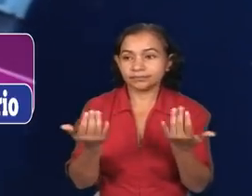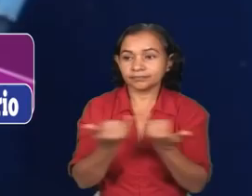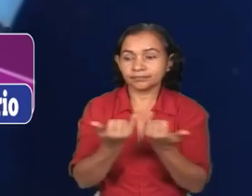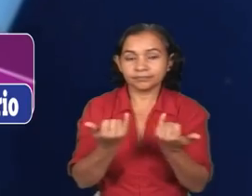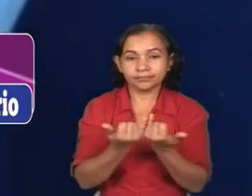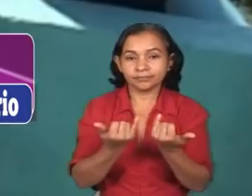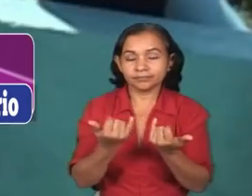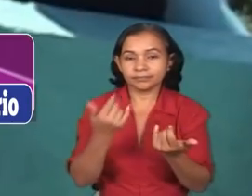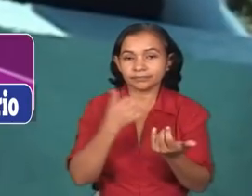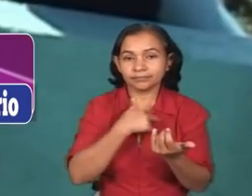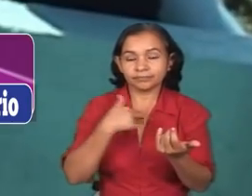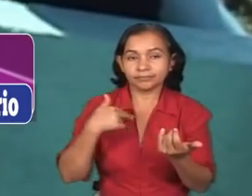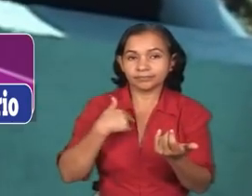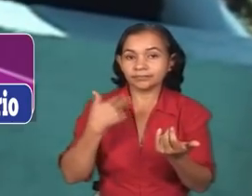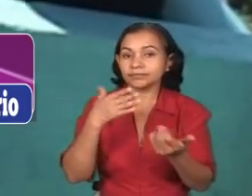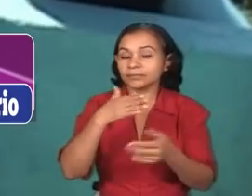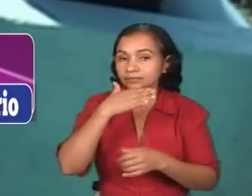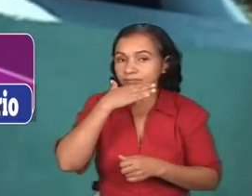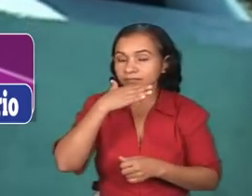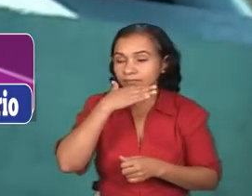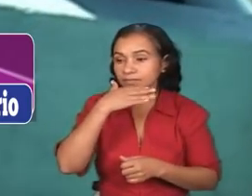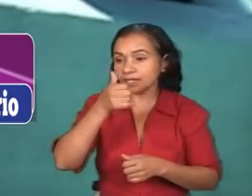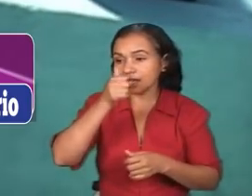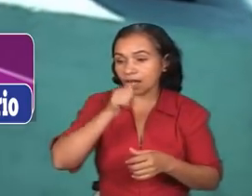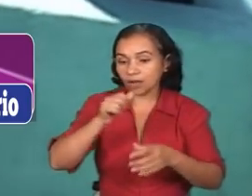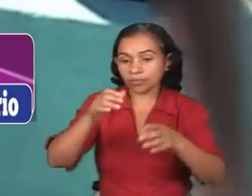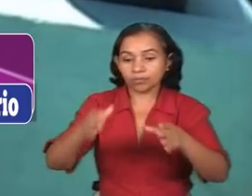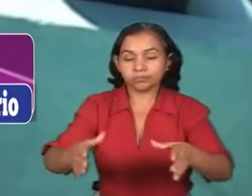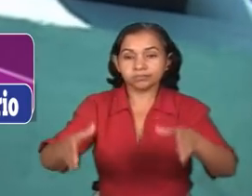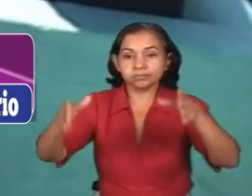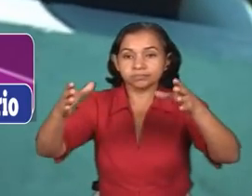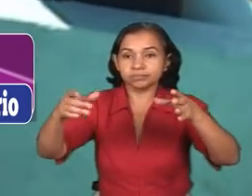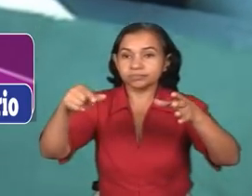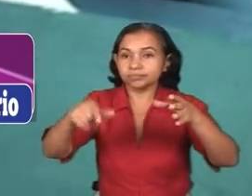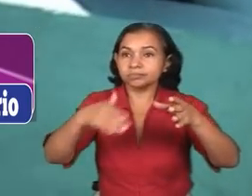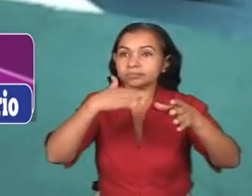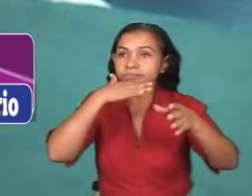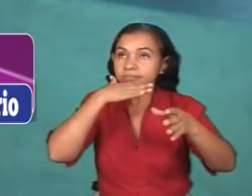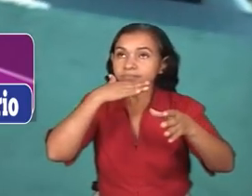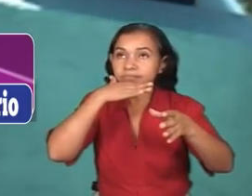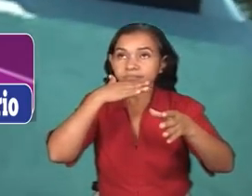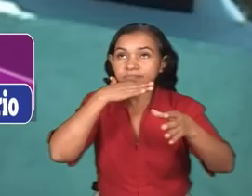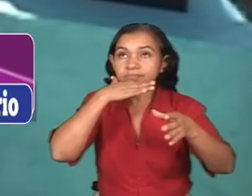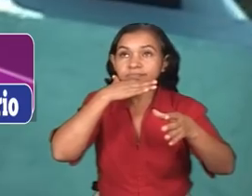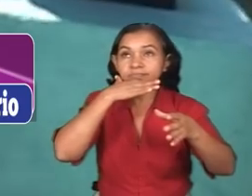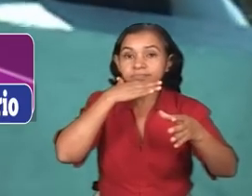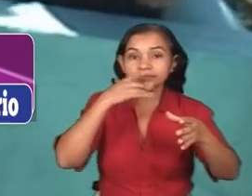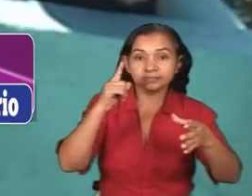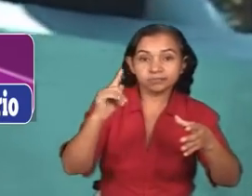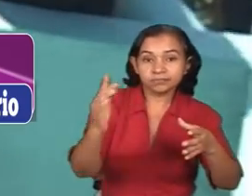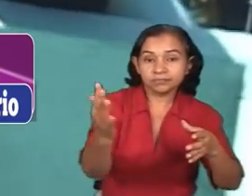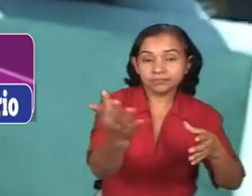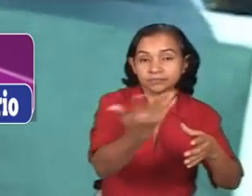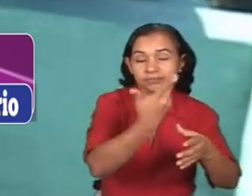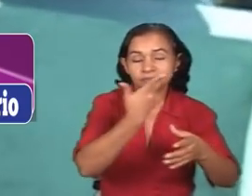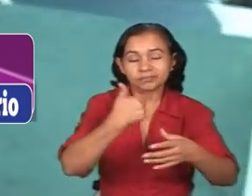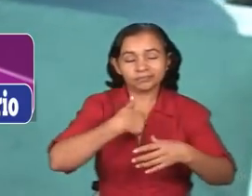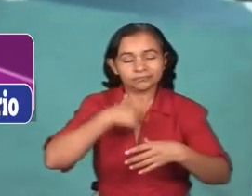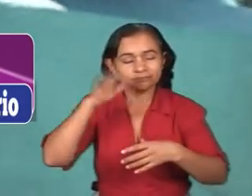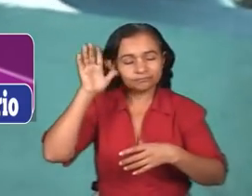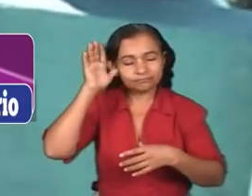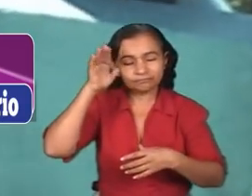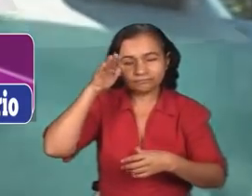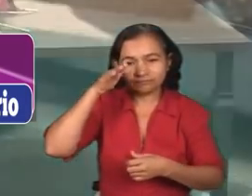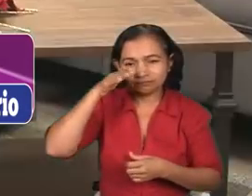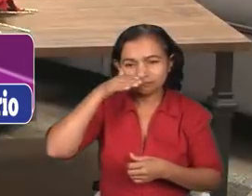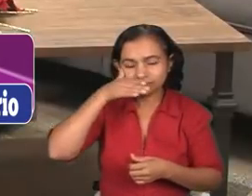de ese punto, ¿no? Y lo costoso que son las bombas de agua. Claro, entonces a nosotros lo que nosotros más nos duele realmente